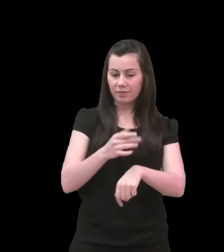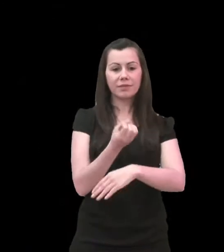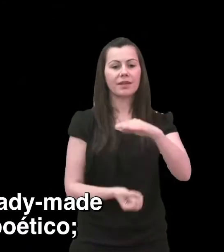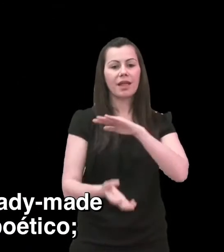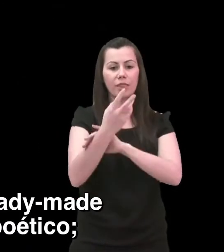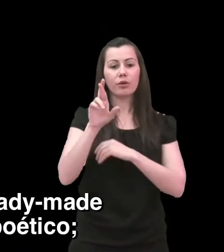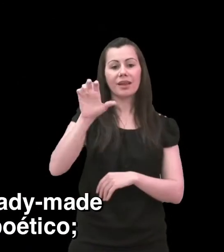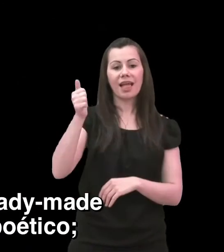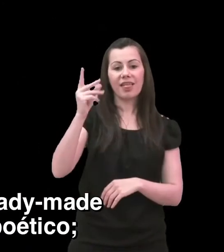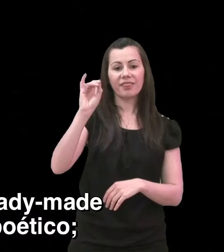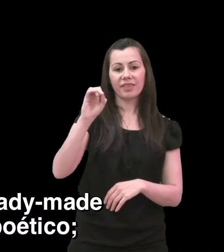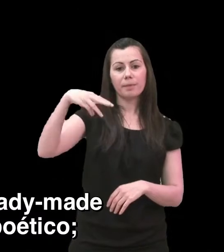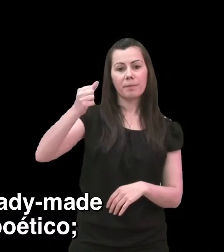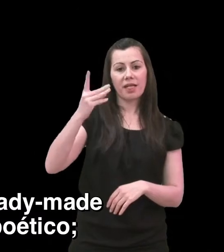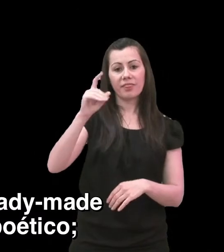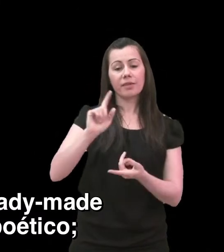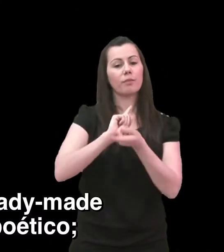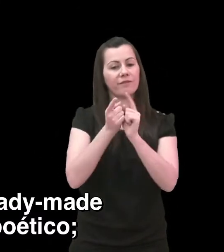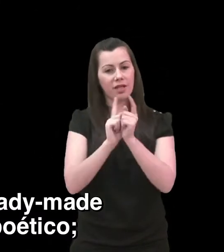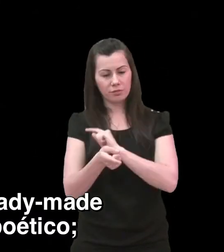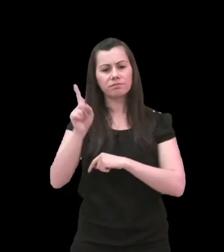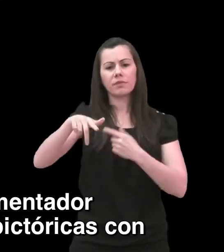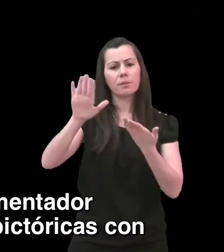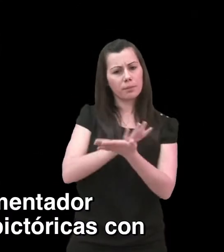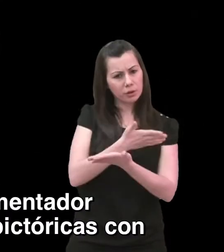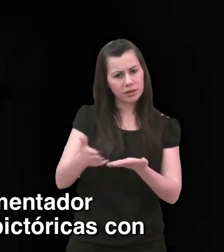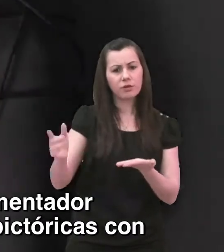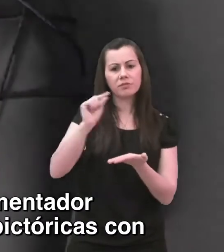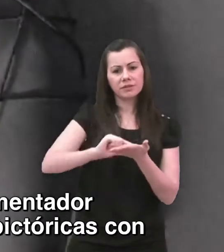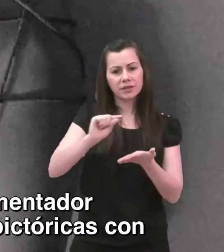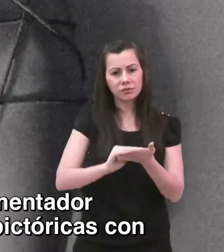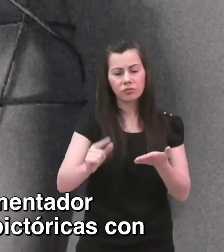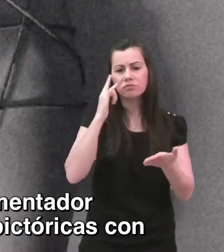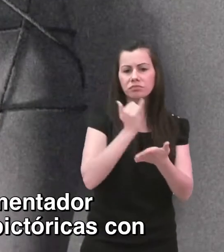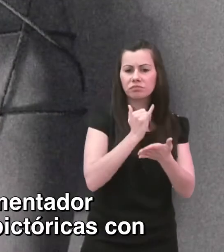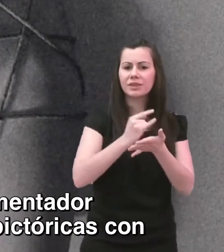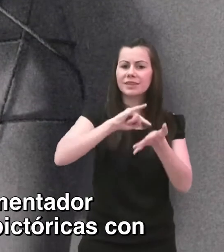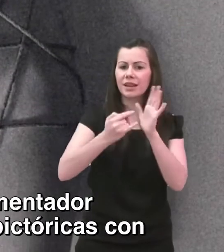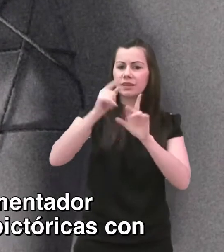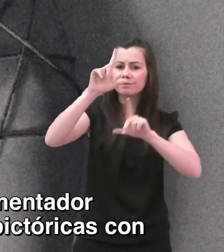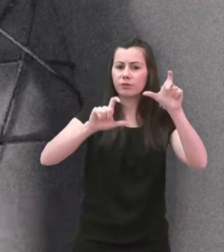delicadeza, creador de un ready-made modificado y poético, escritor,